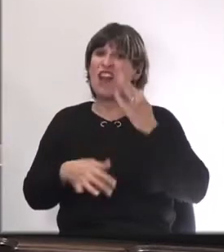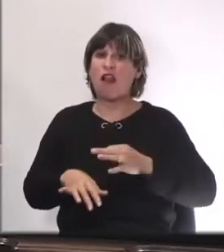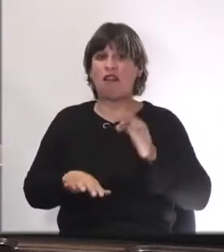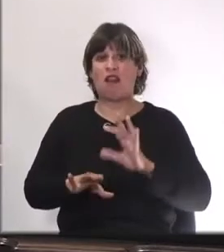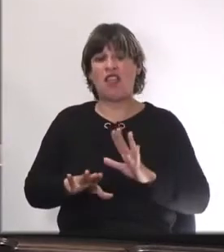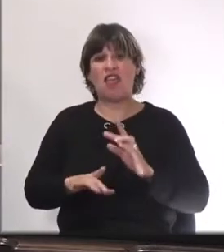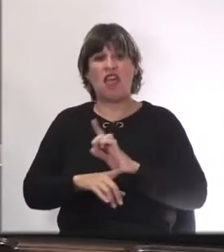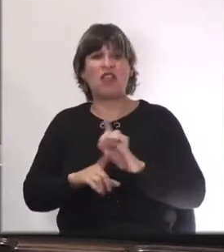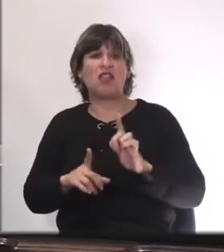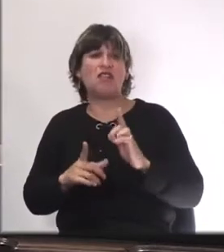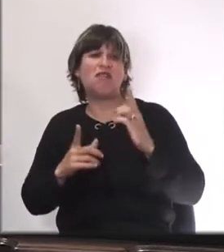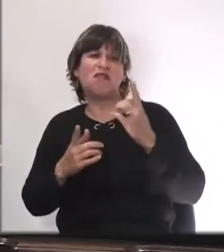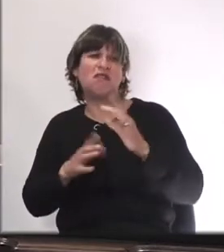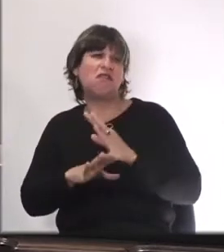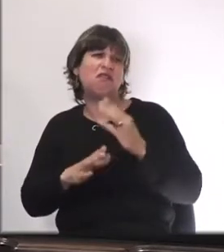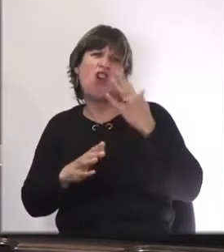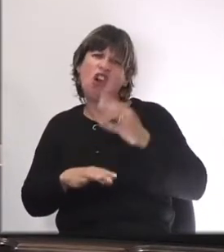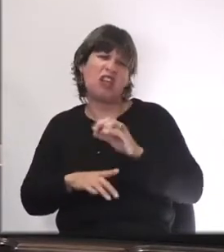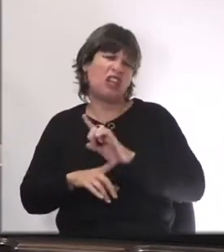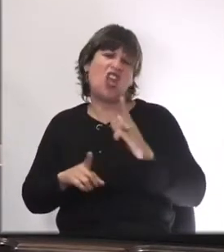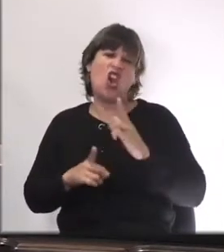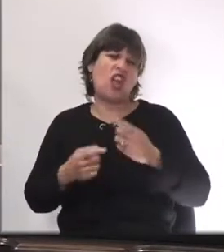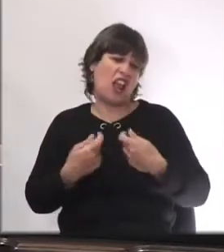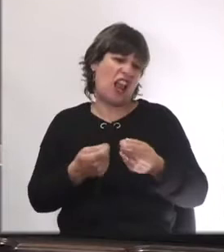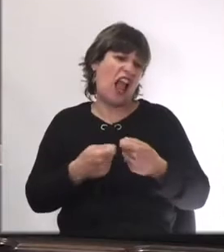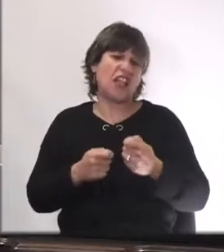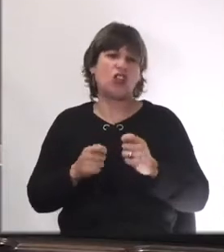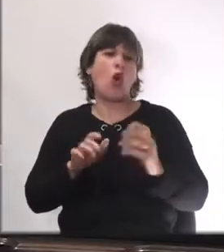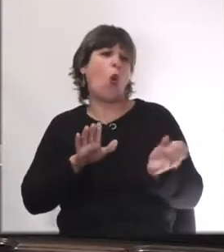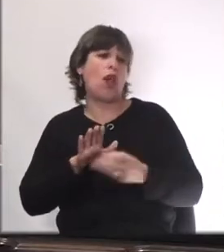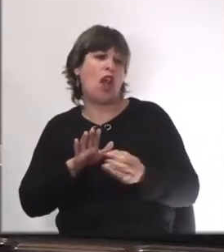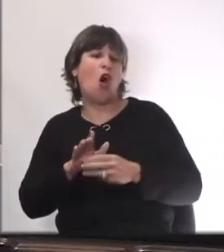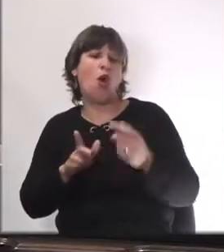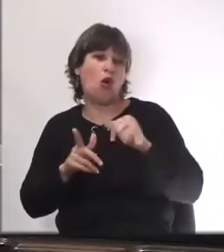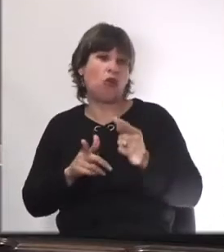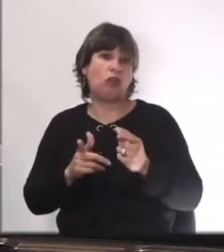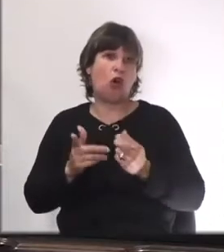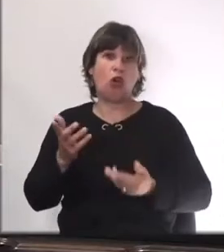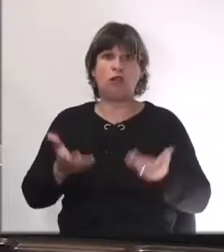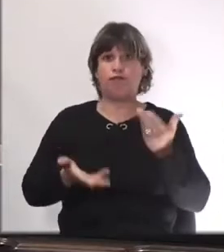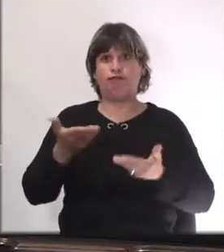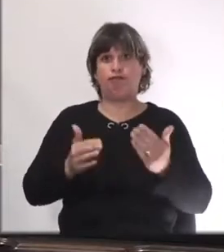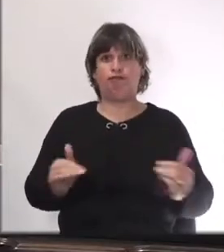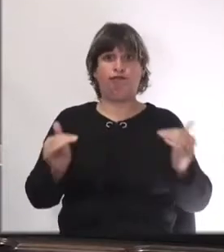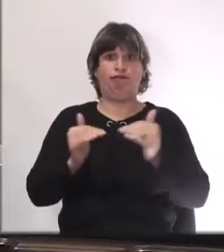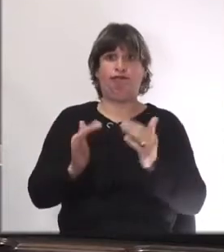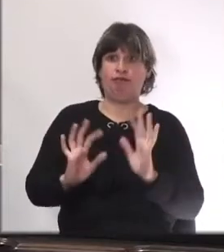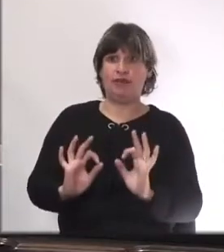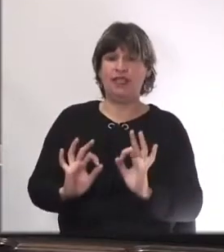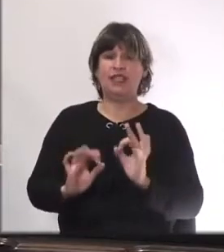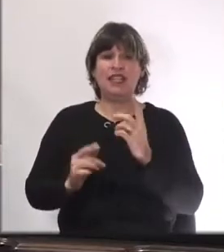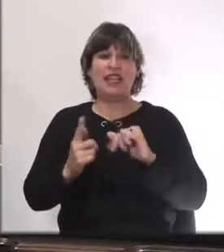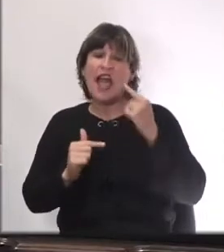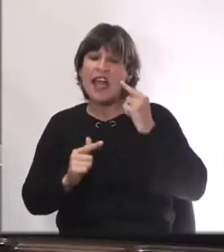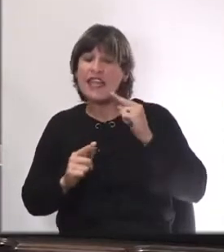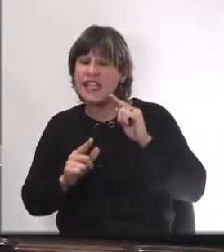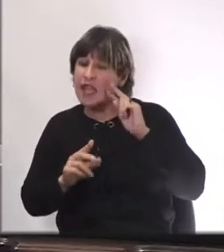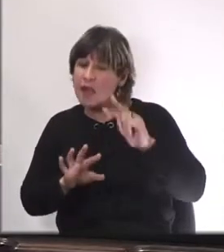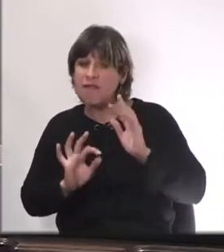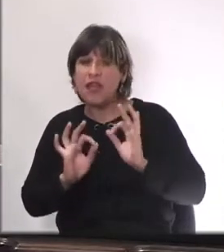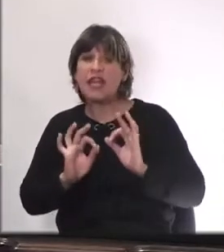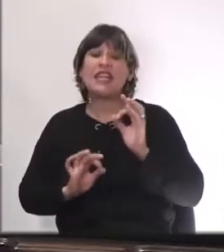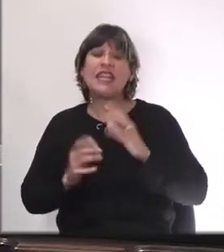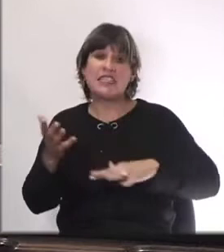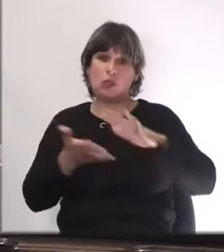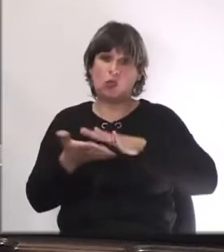el gasto ni el ahorro son valores en sí mismos, hay que medirlos en función de una circunstancia, una coyuntura, y